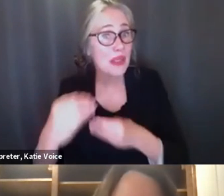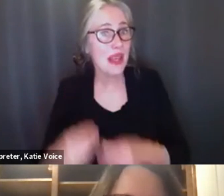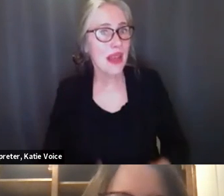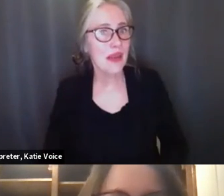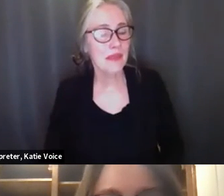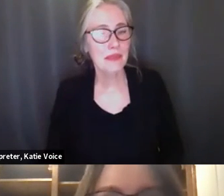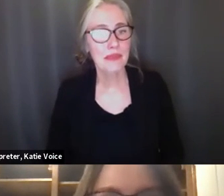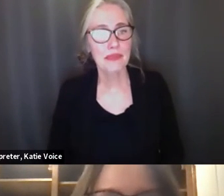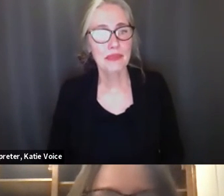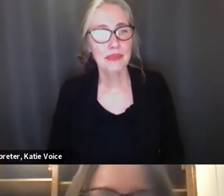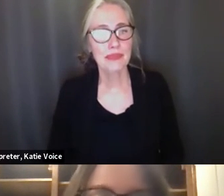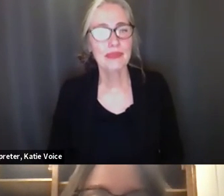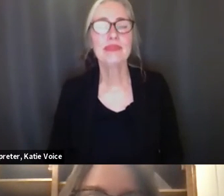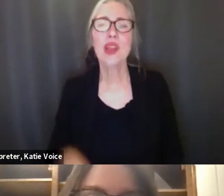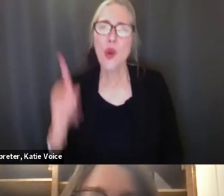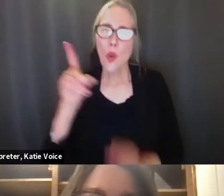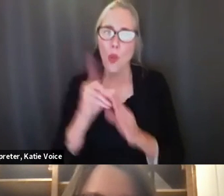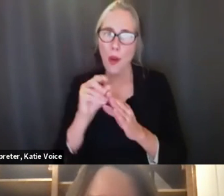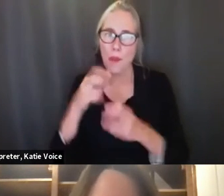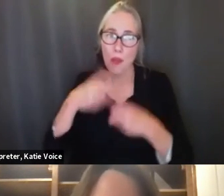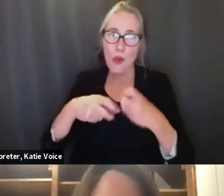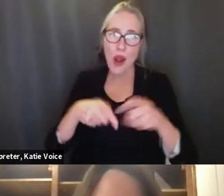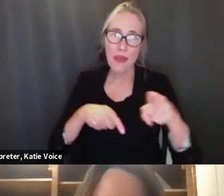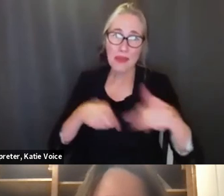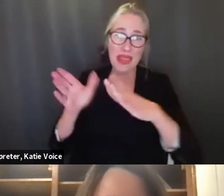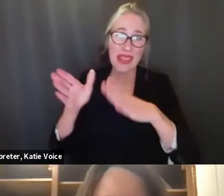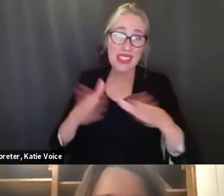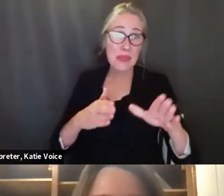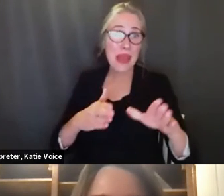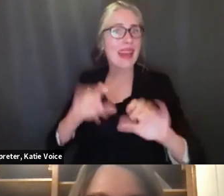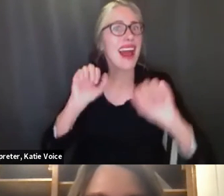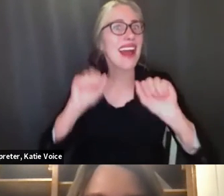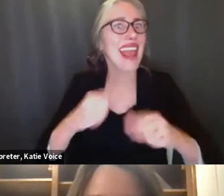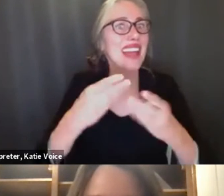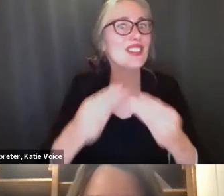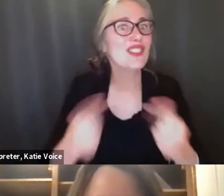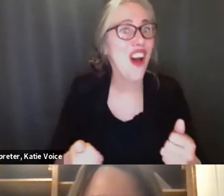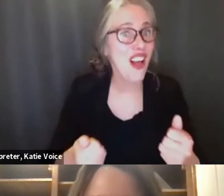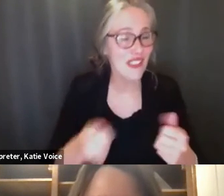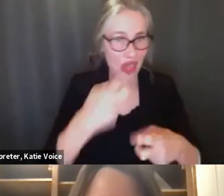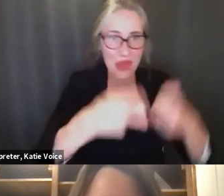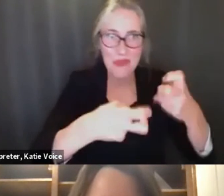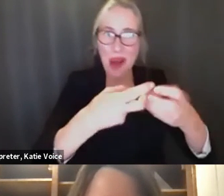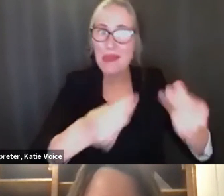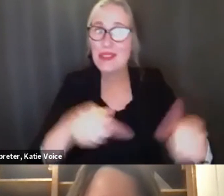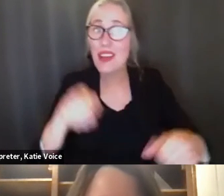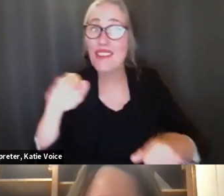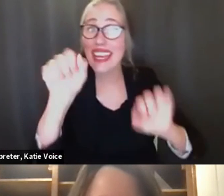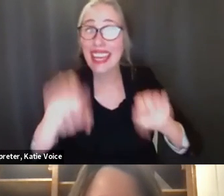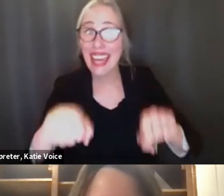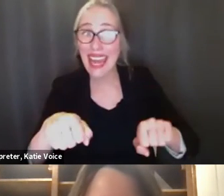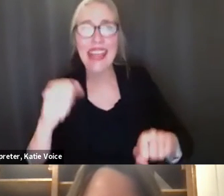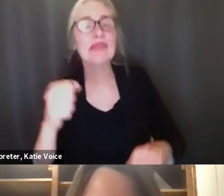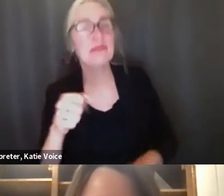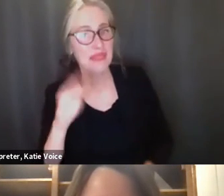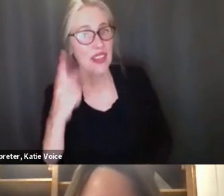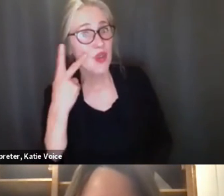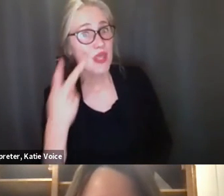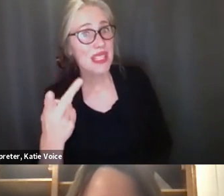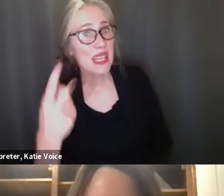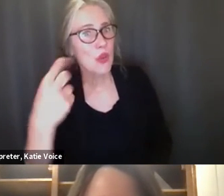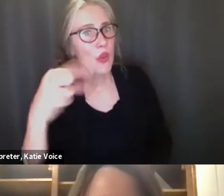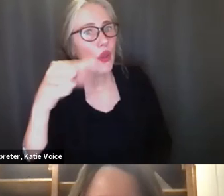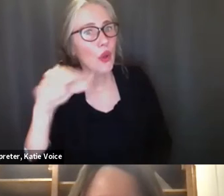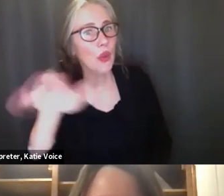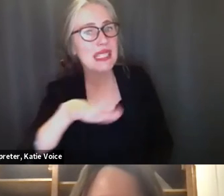Otro problema que este plan resuelve en nuestra comunidad es la necesidad de que haya más espacios verdes. Si siguen haciendo clic